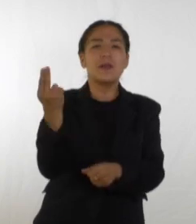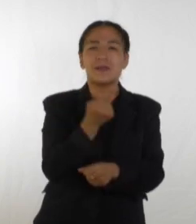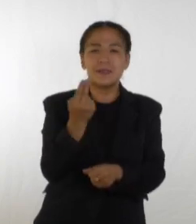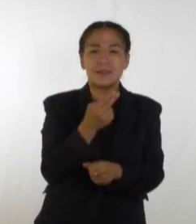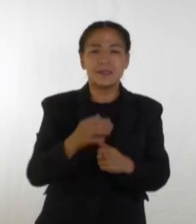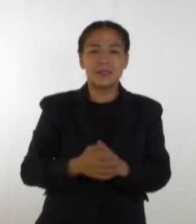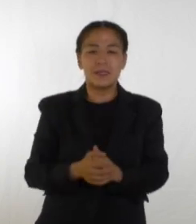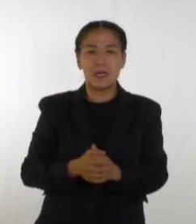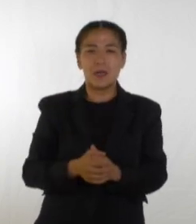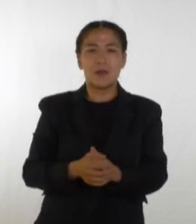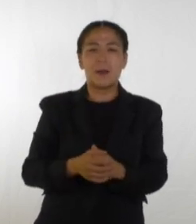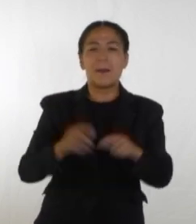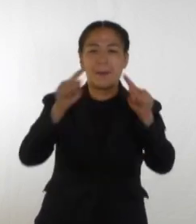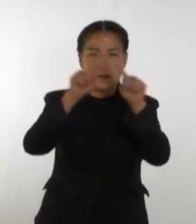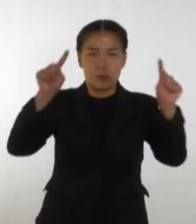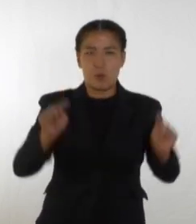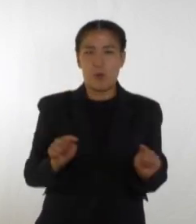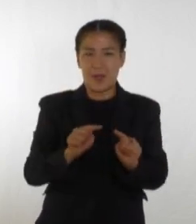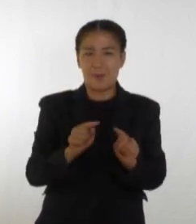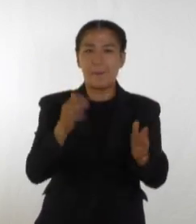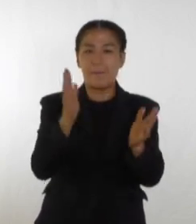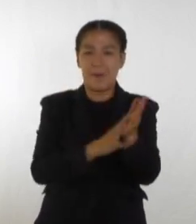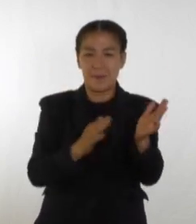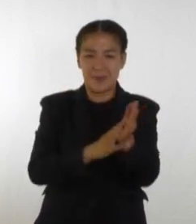Vamos a necesitar un cuadrado de papel.